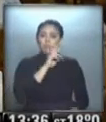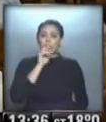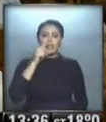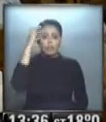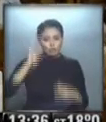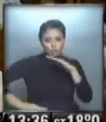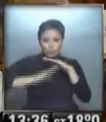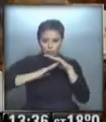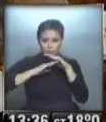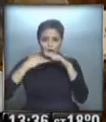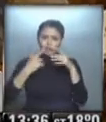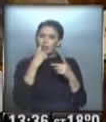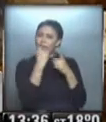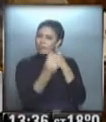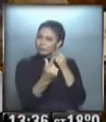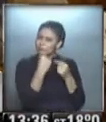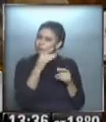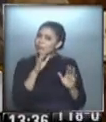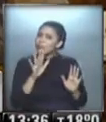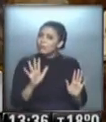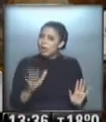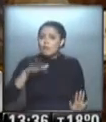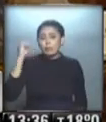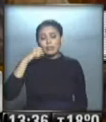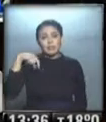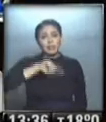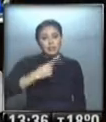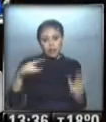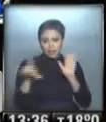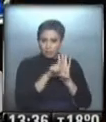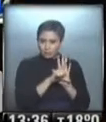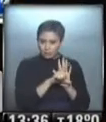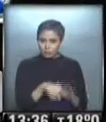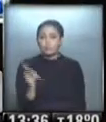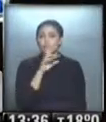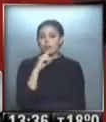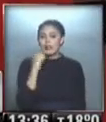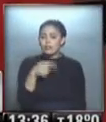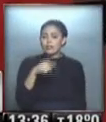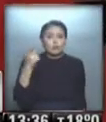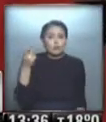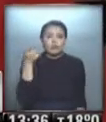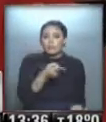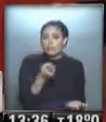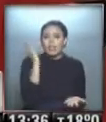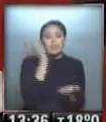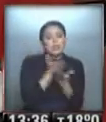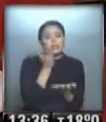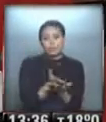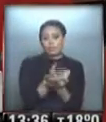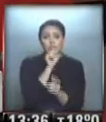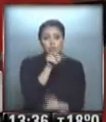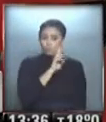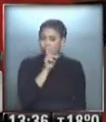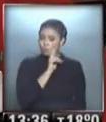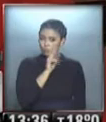corte suprema- los prejuicios que pudieron más y la legislación una clara violación a los derechos de